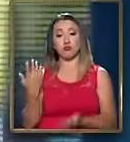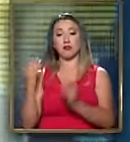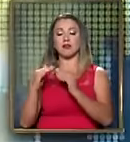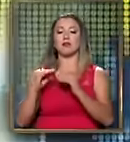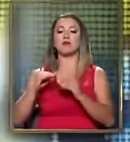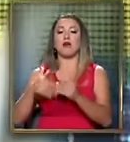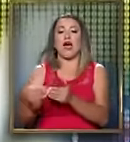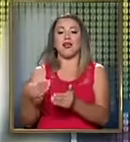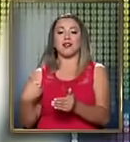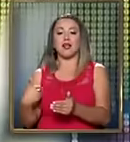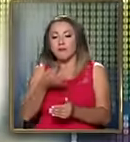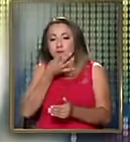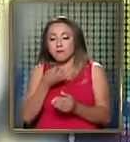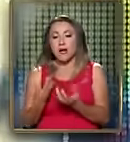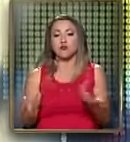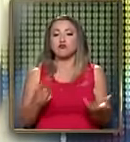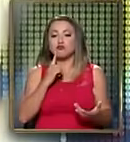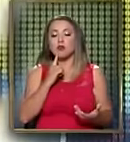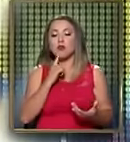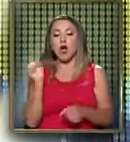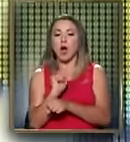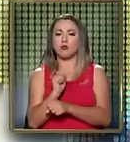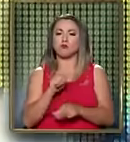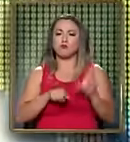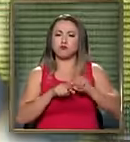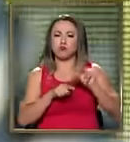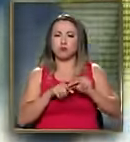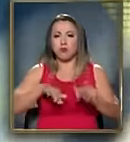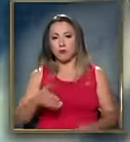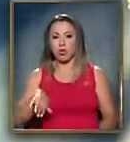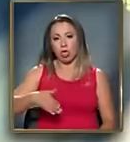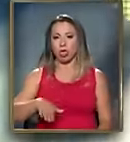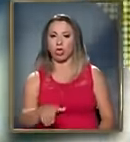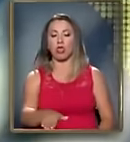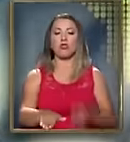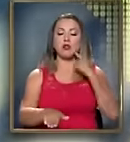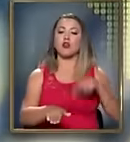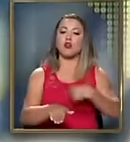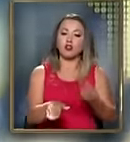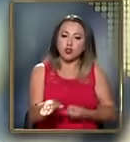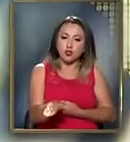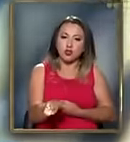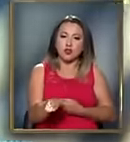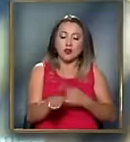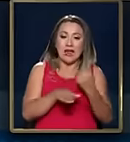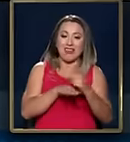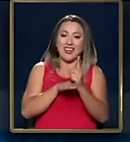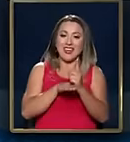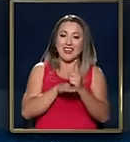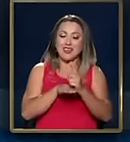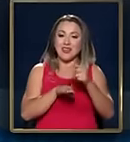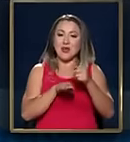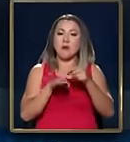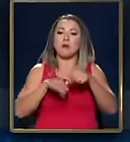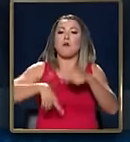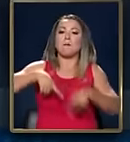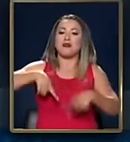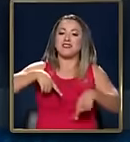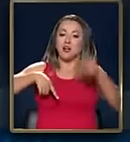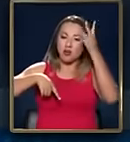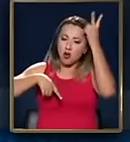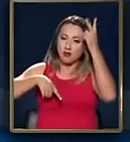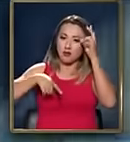patio de atrás, tengo una citroneta y en la punta ahí de la antena tiene una pata de conejo. Ando a buscar la pata de conejo. conejo, pues,